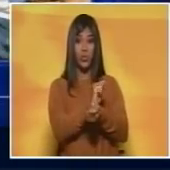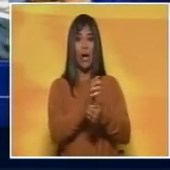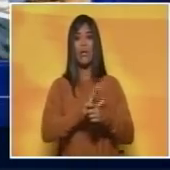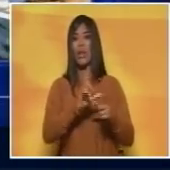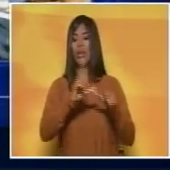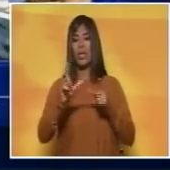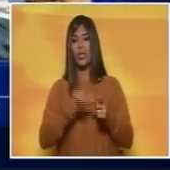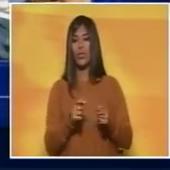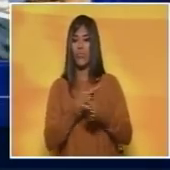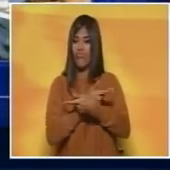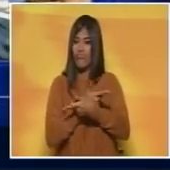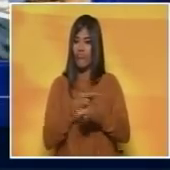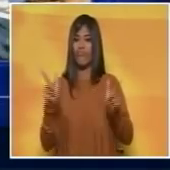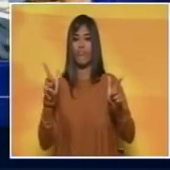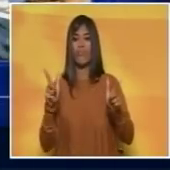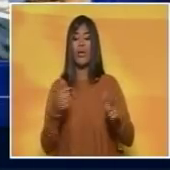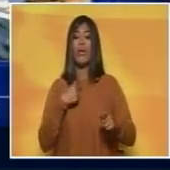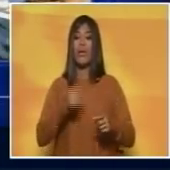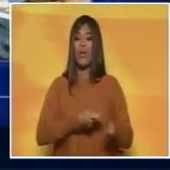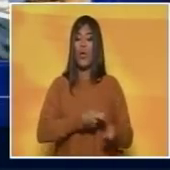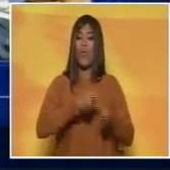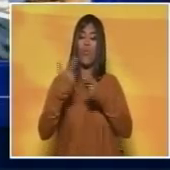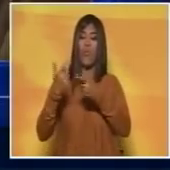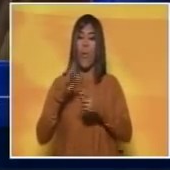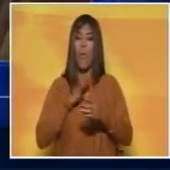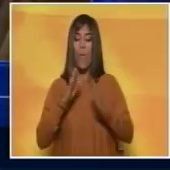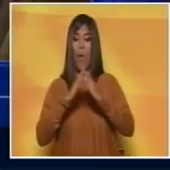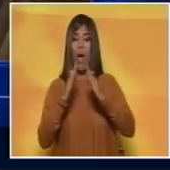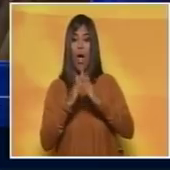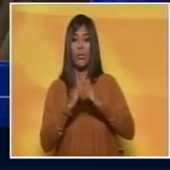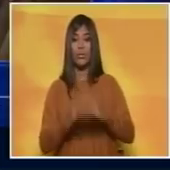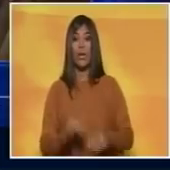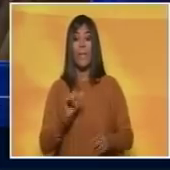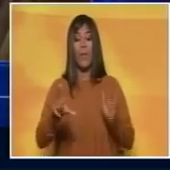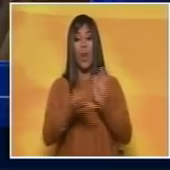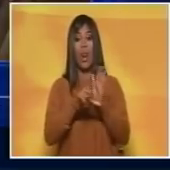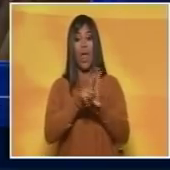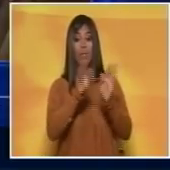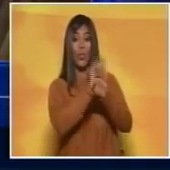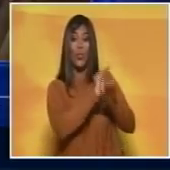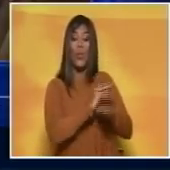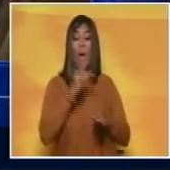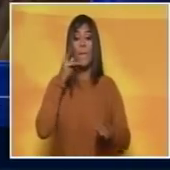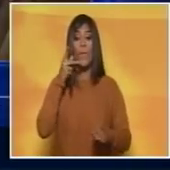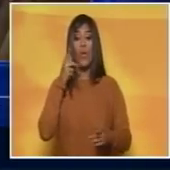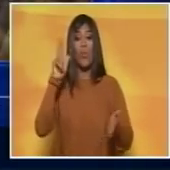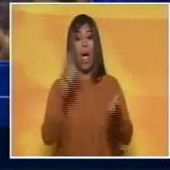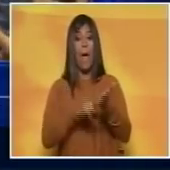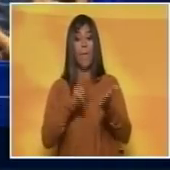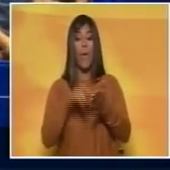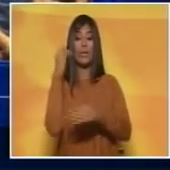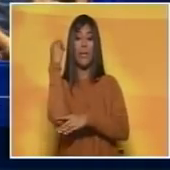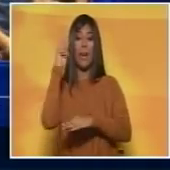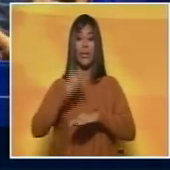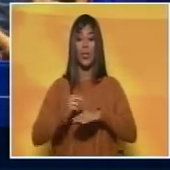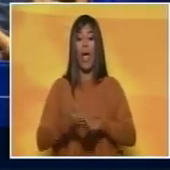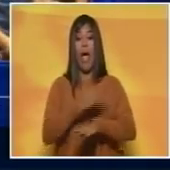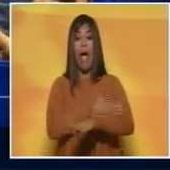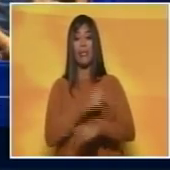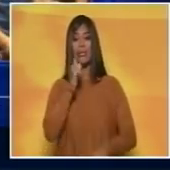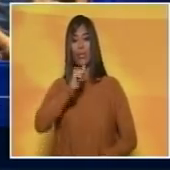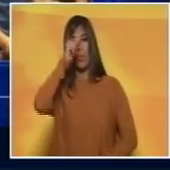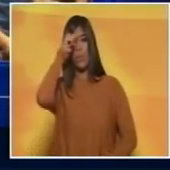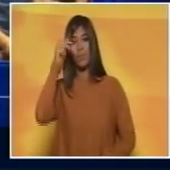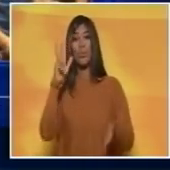y trasladados por las autoridades del sistema penitenciario a sus respectivas casas como parte de la ley de amnistía que aprobó la Asamblea Nacional el pasado fin de